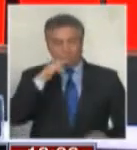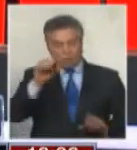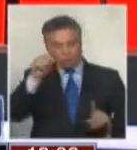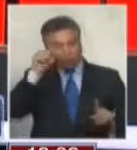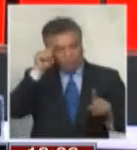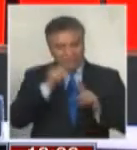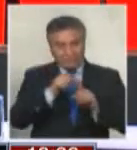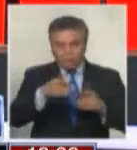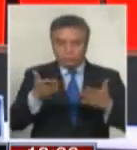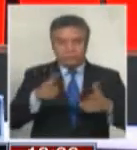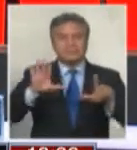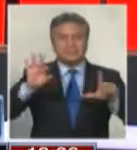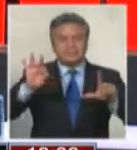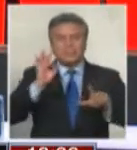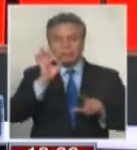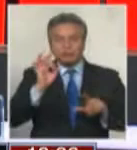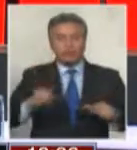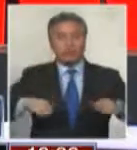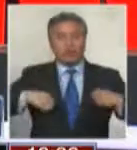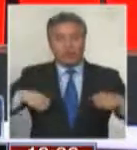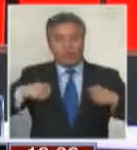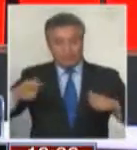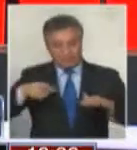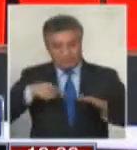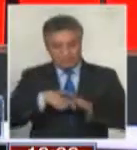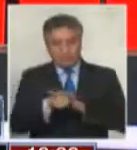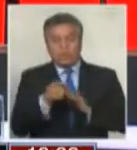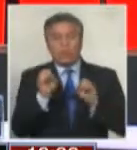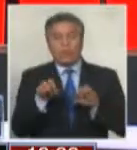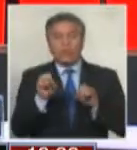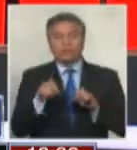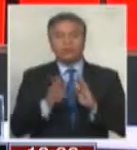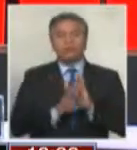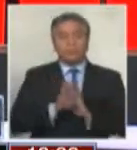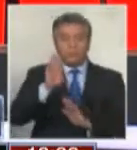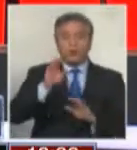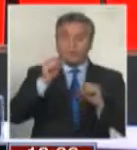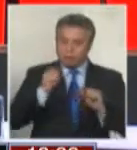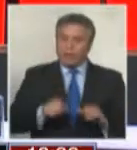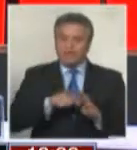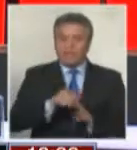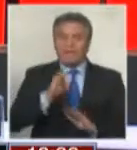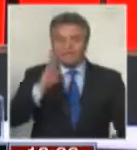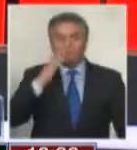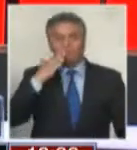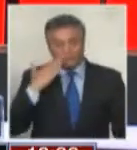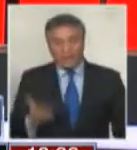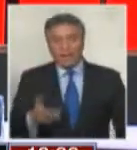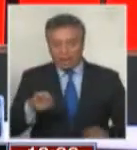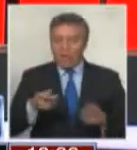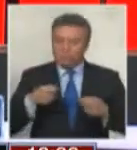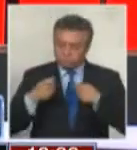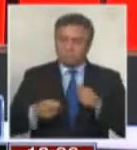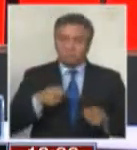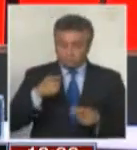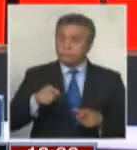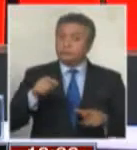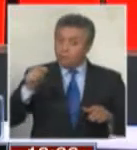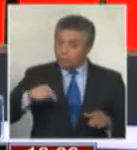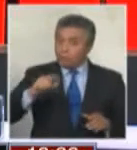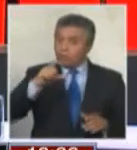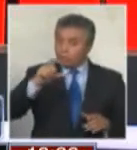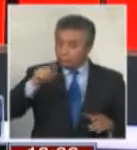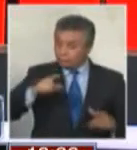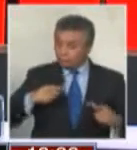el 70 por ciento de los jóvenes que ingresan a la educación superior puedan acceder a una beca un esfuerzo que sin embargo para el consorcio